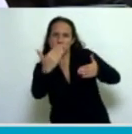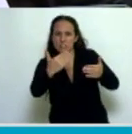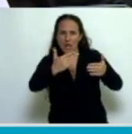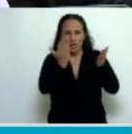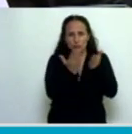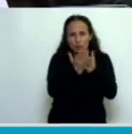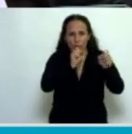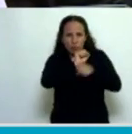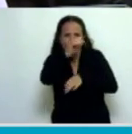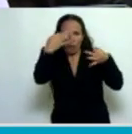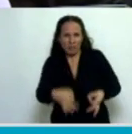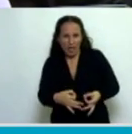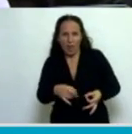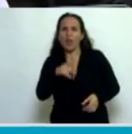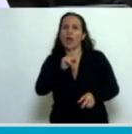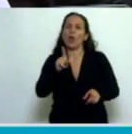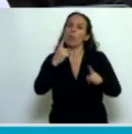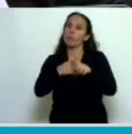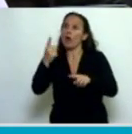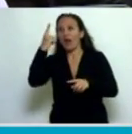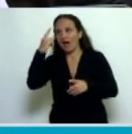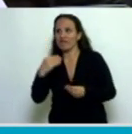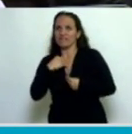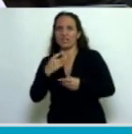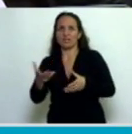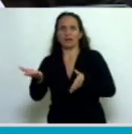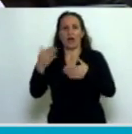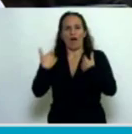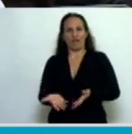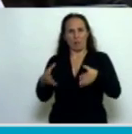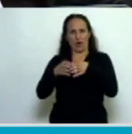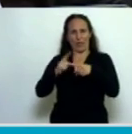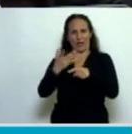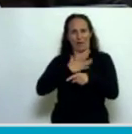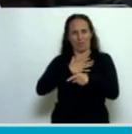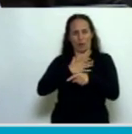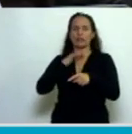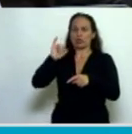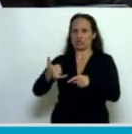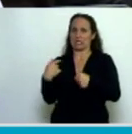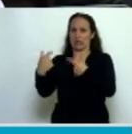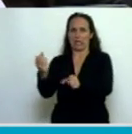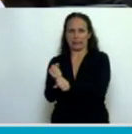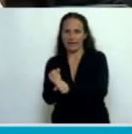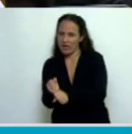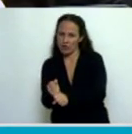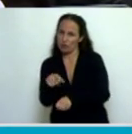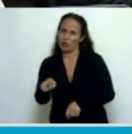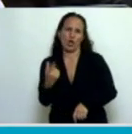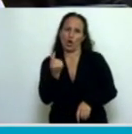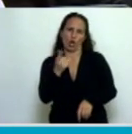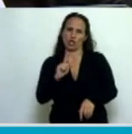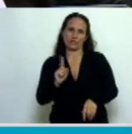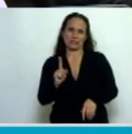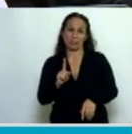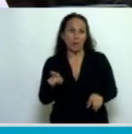pago para una eventual lealtad ideológica. Eso no le sirve a los argentinos. Y si no, observemos lo que pasa con